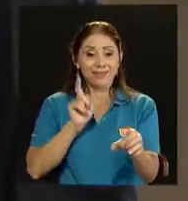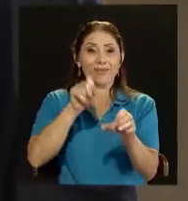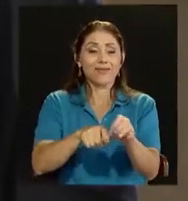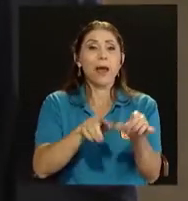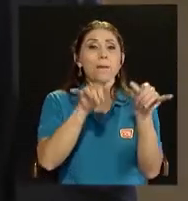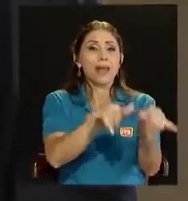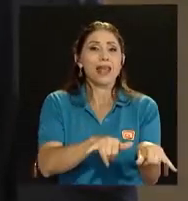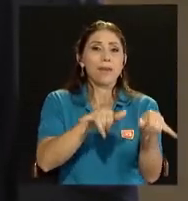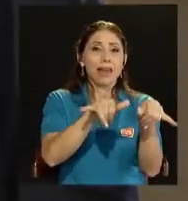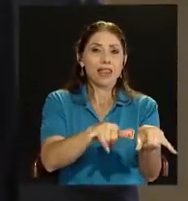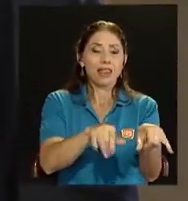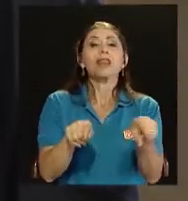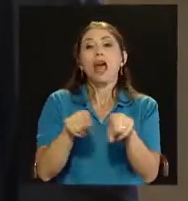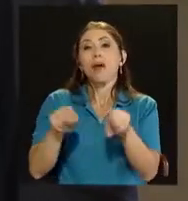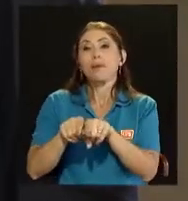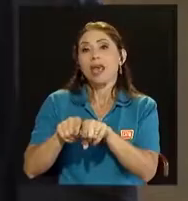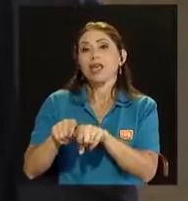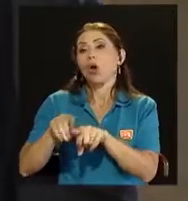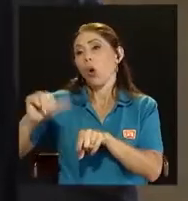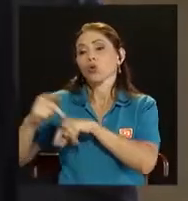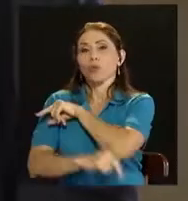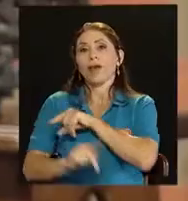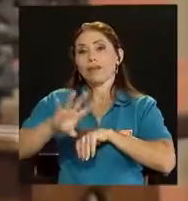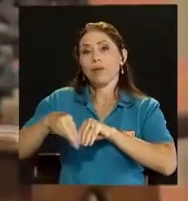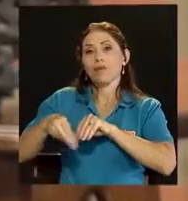no permanentes miembros del Consejo.